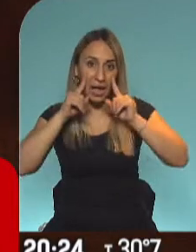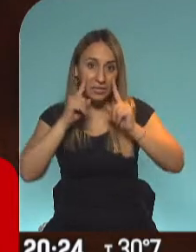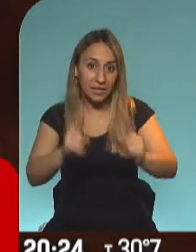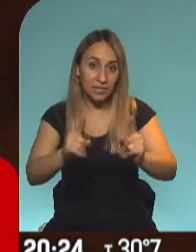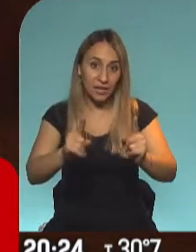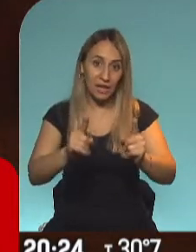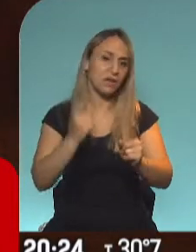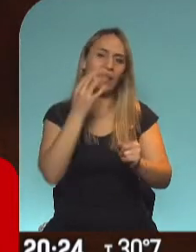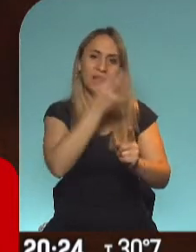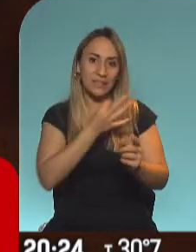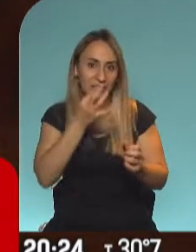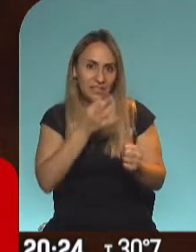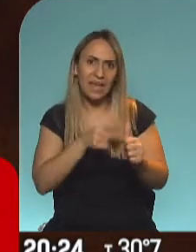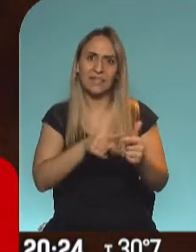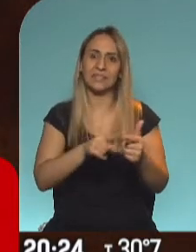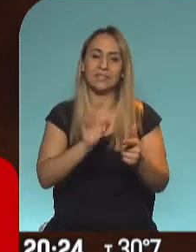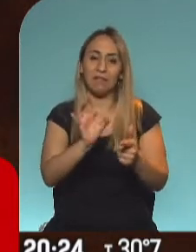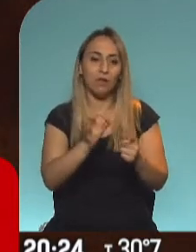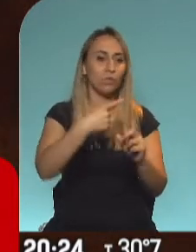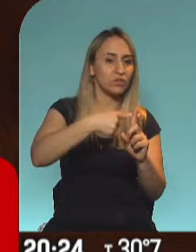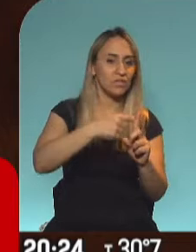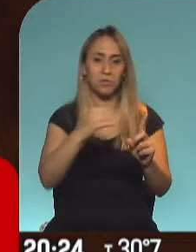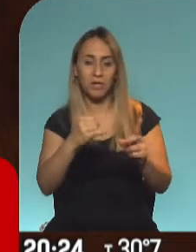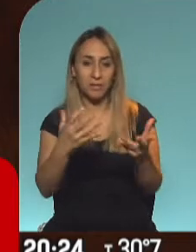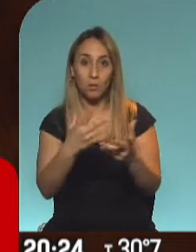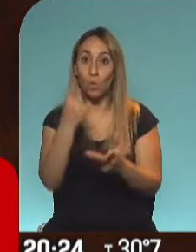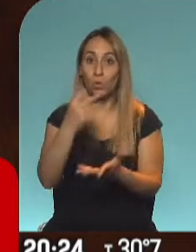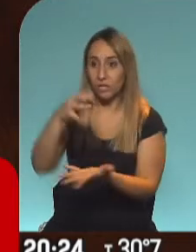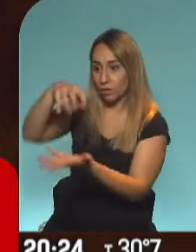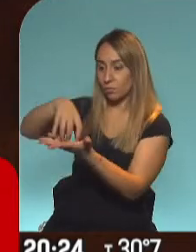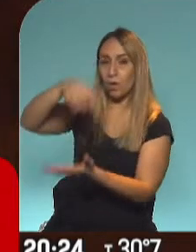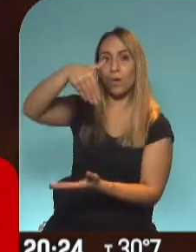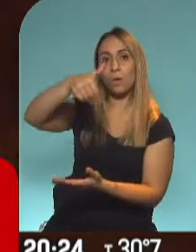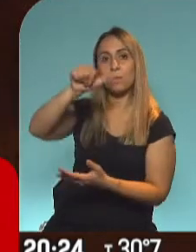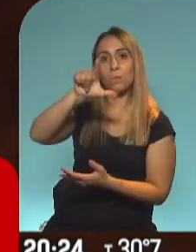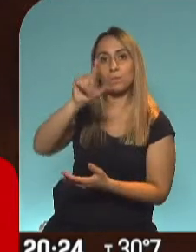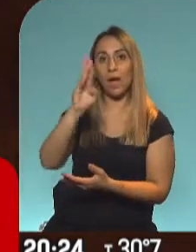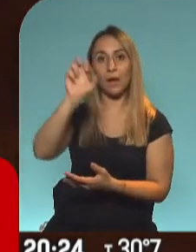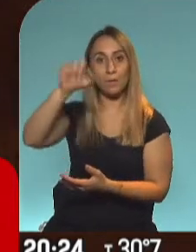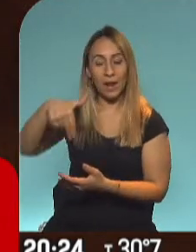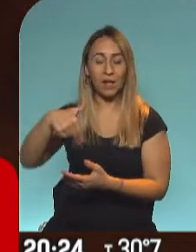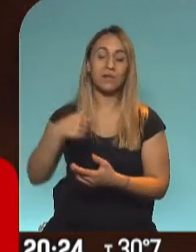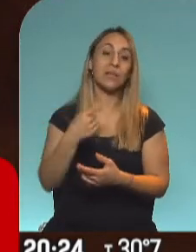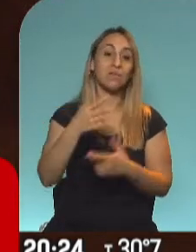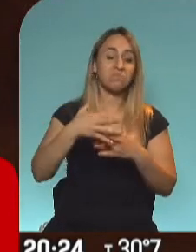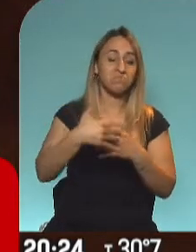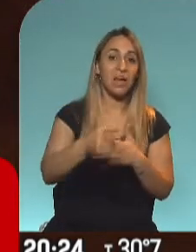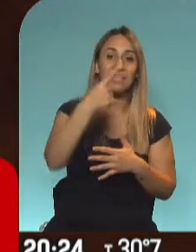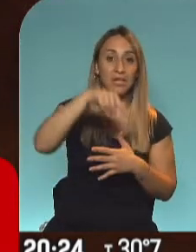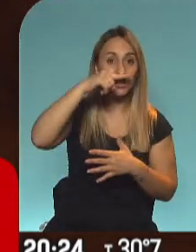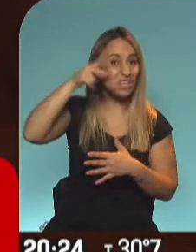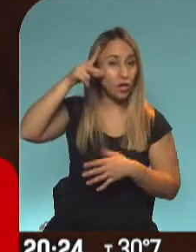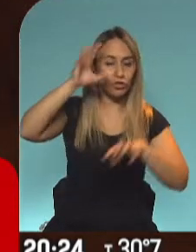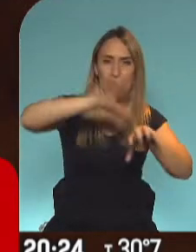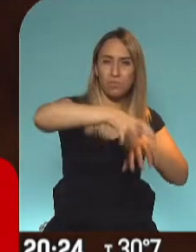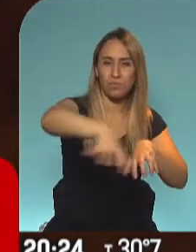los testeos y saber la positividad o no de los casos era el Malbrán. A los pocos meses tuvimos 178 establecimientos que lo hacían en todo el